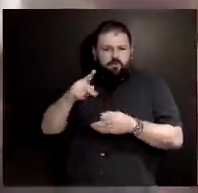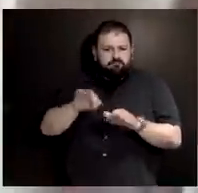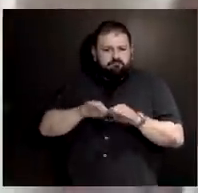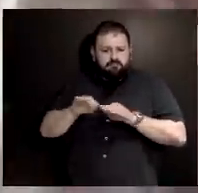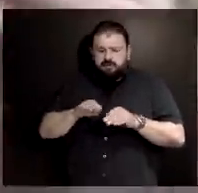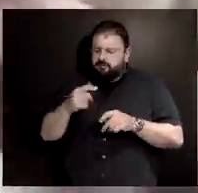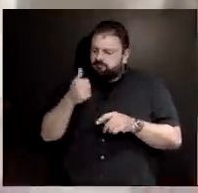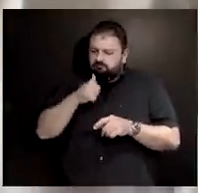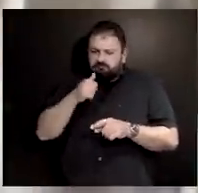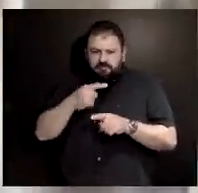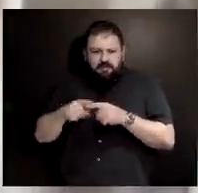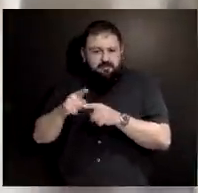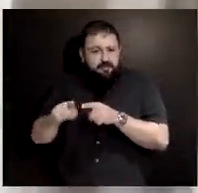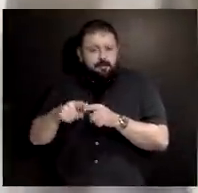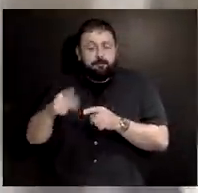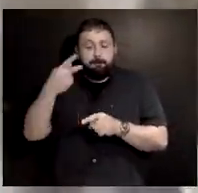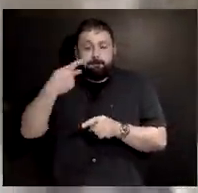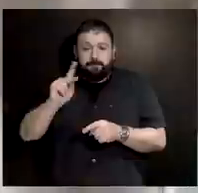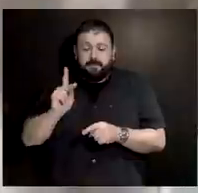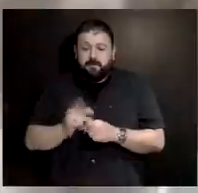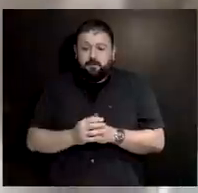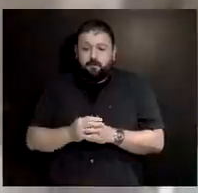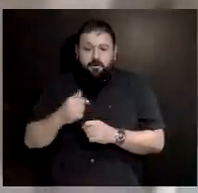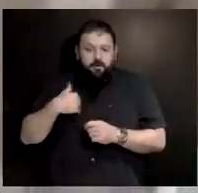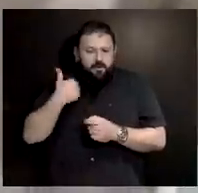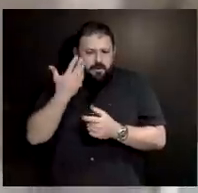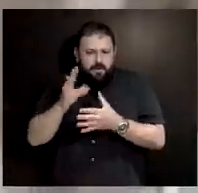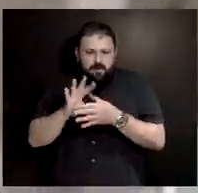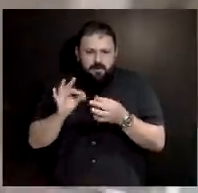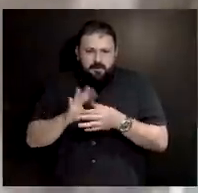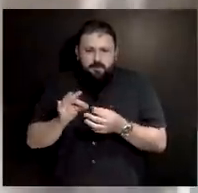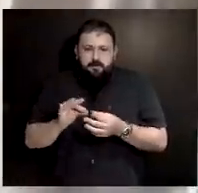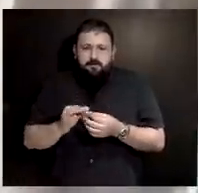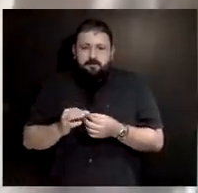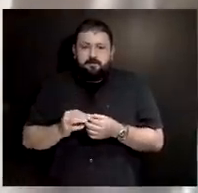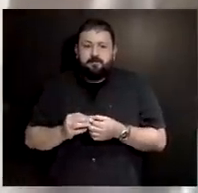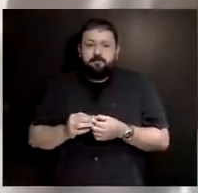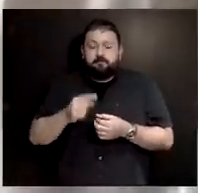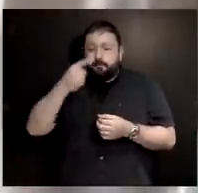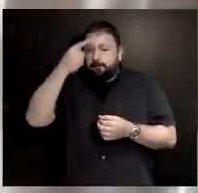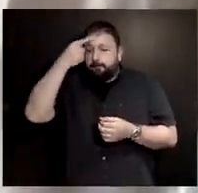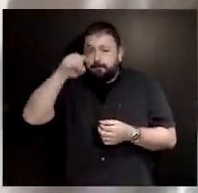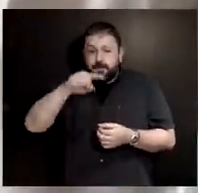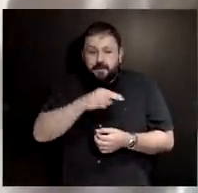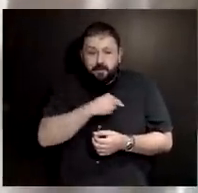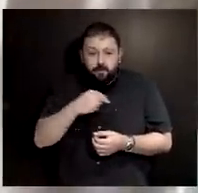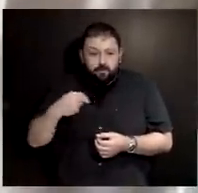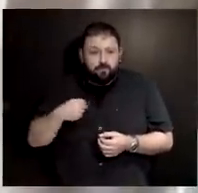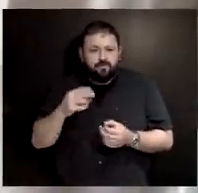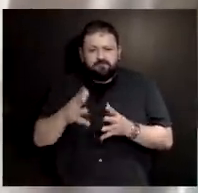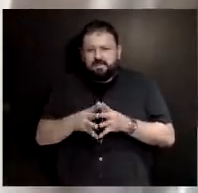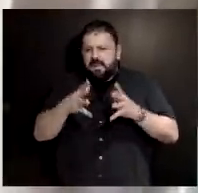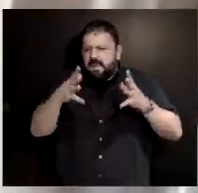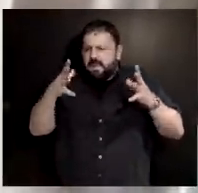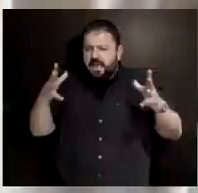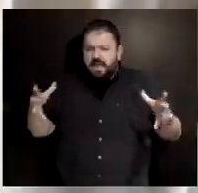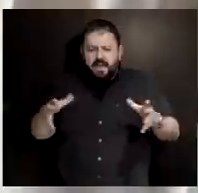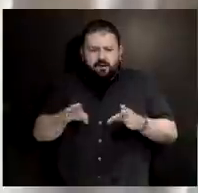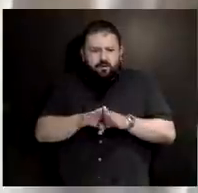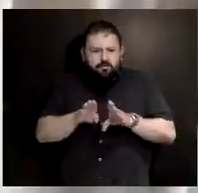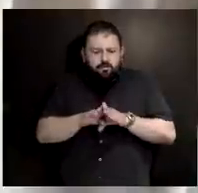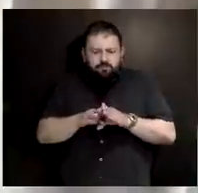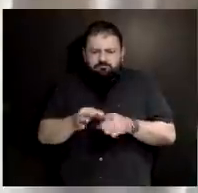Entonces, bueno, para ya no echarles más cuento, no sé si quieres decirlo. Sí, digo, para nosotros es una gran noticia la que vamos a dar,